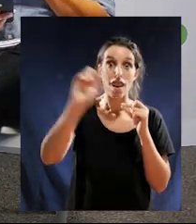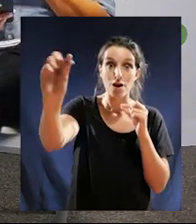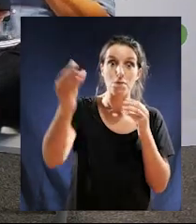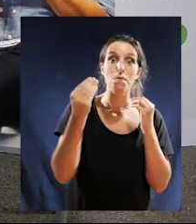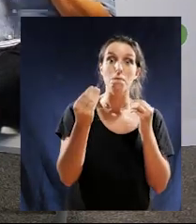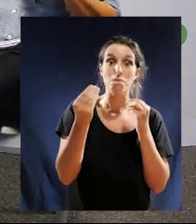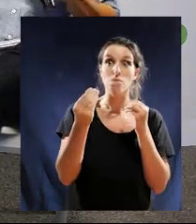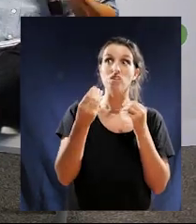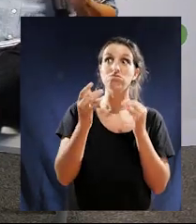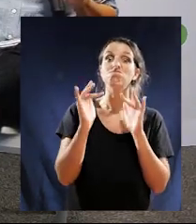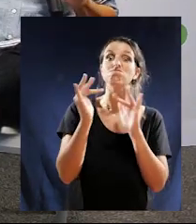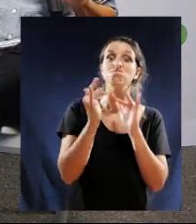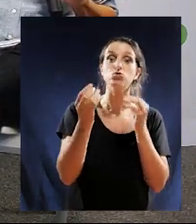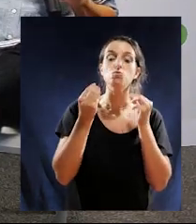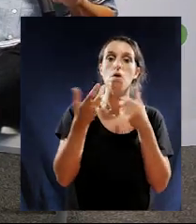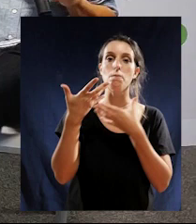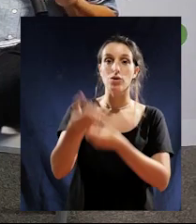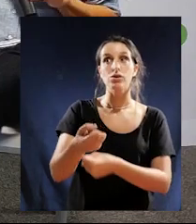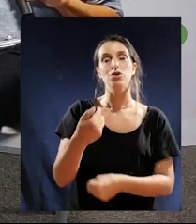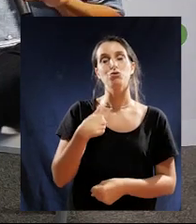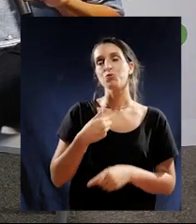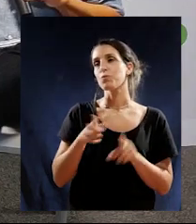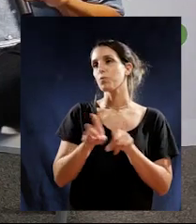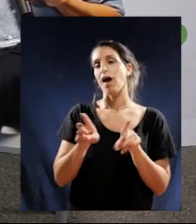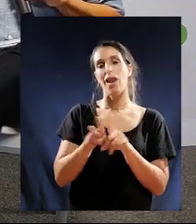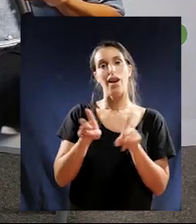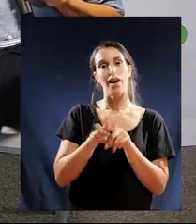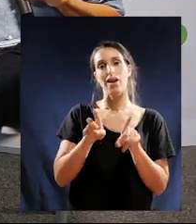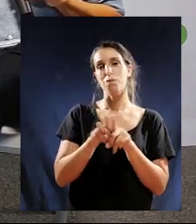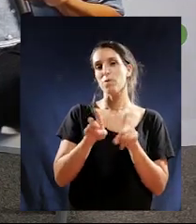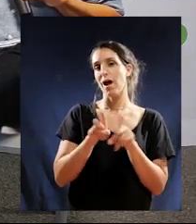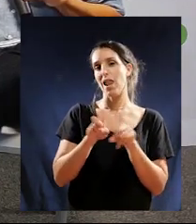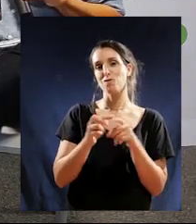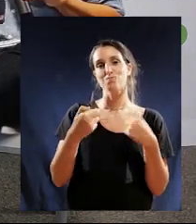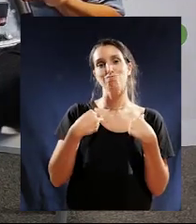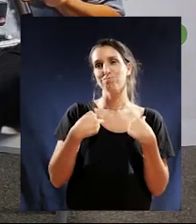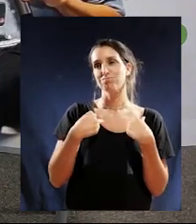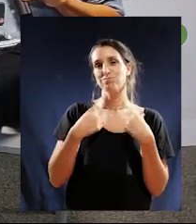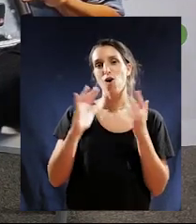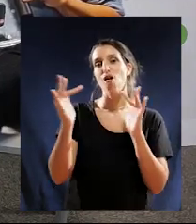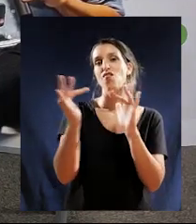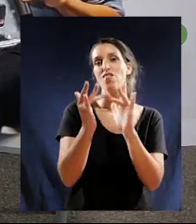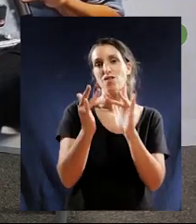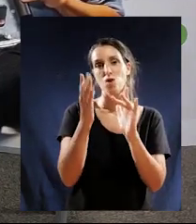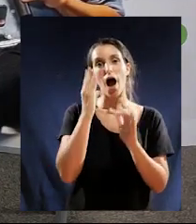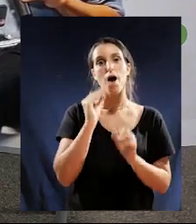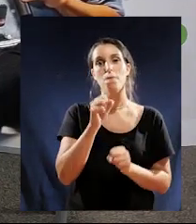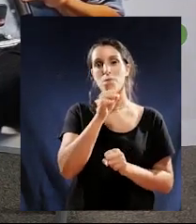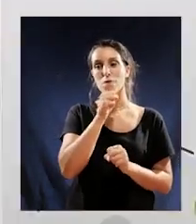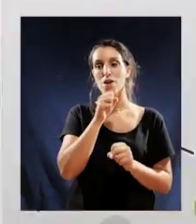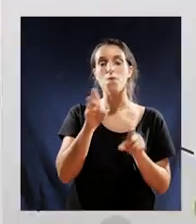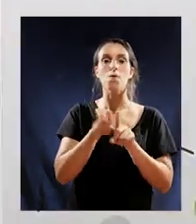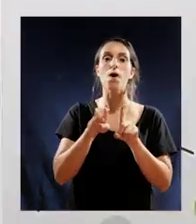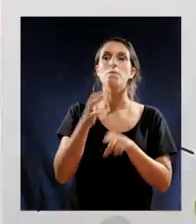que impresionante lo vivo en carne propia como muchos este realmente